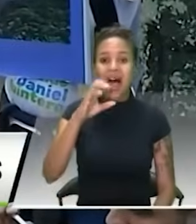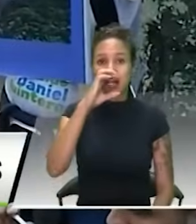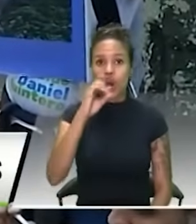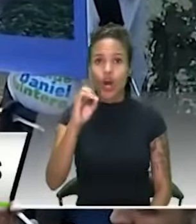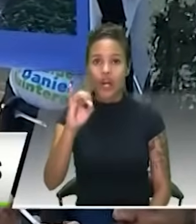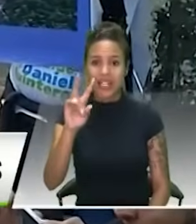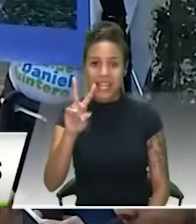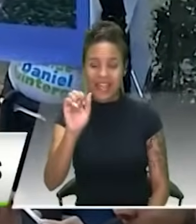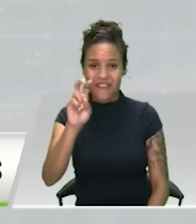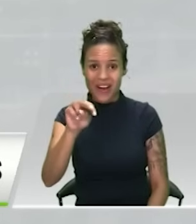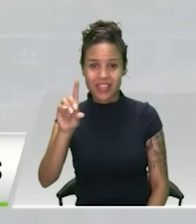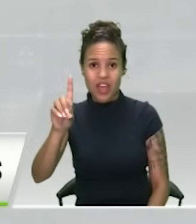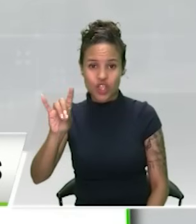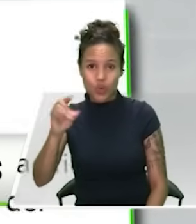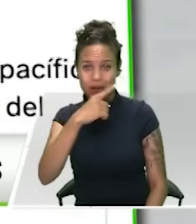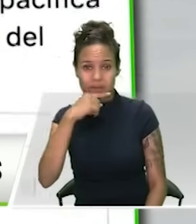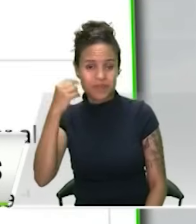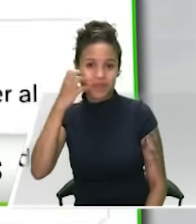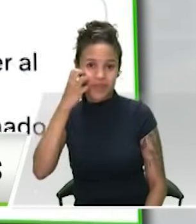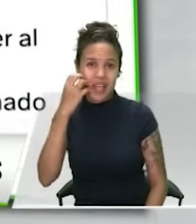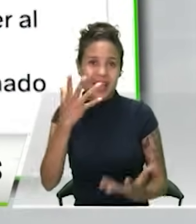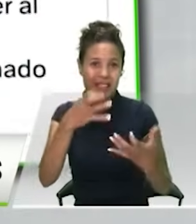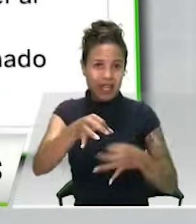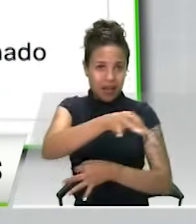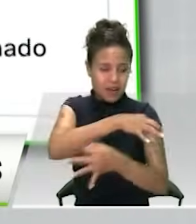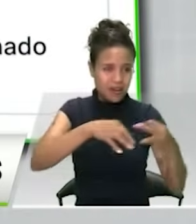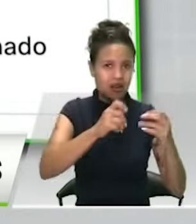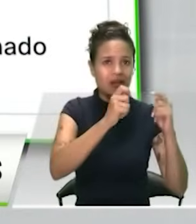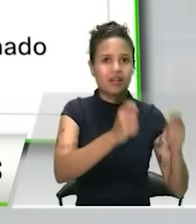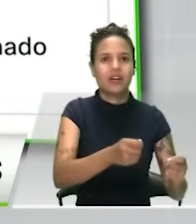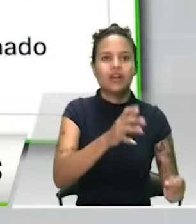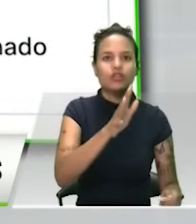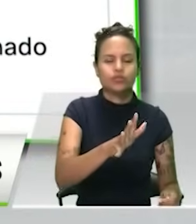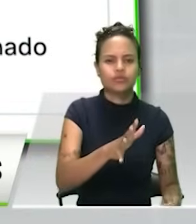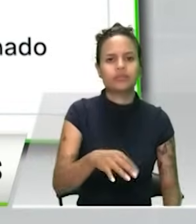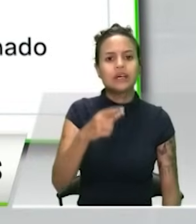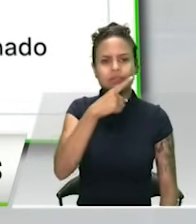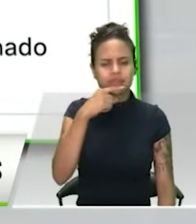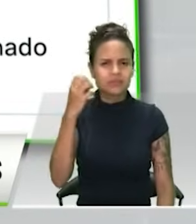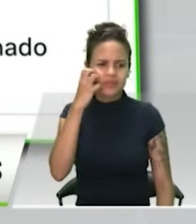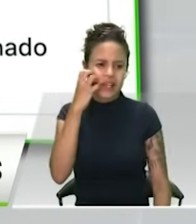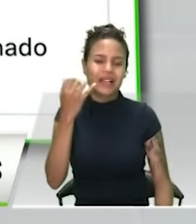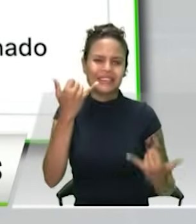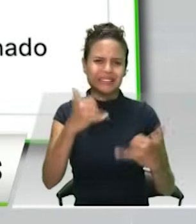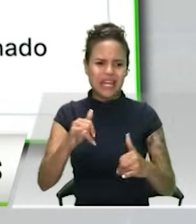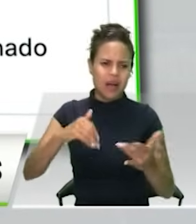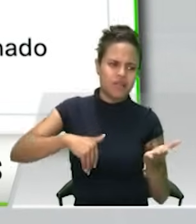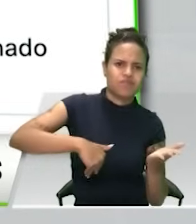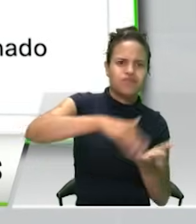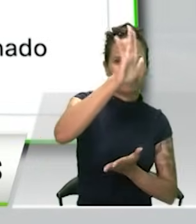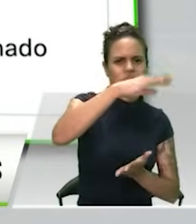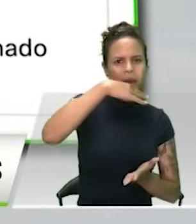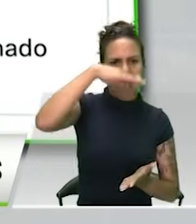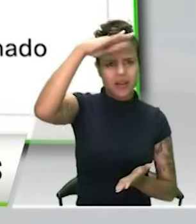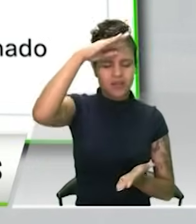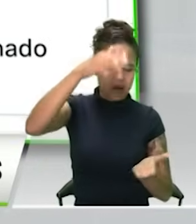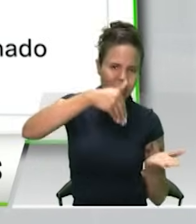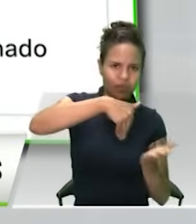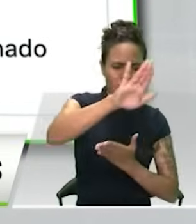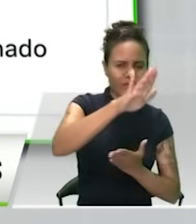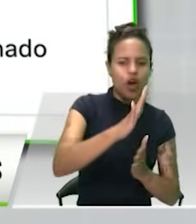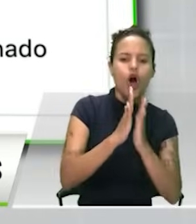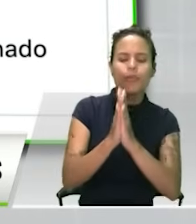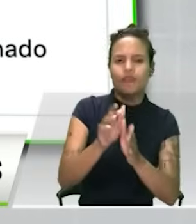Restrepo en su reemplazo. El presidente Duque acaba de consumar el golpe de Estado a la democracia en Medellín. Pido a la